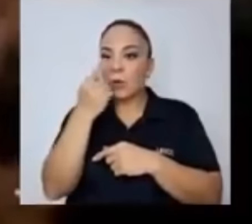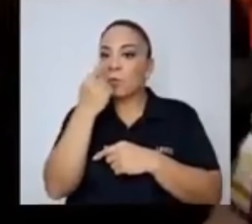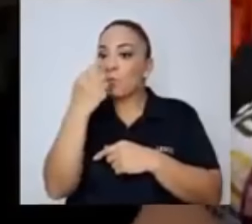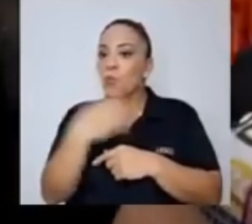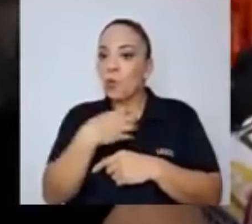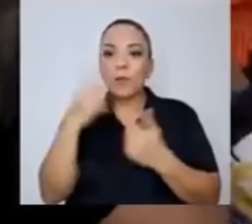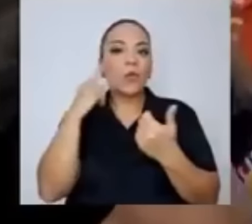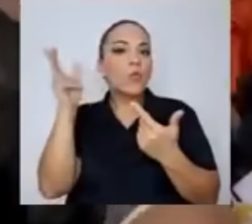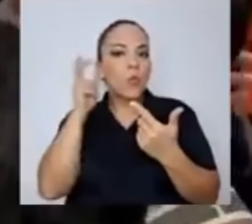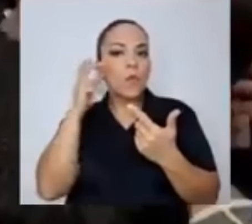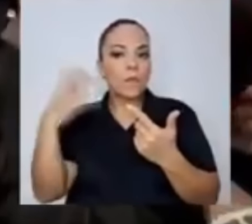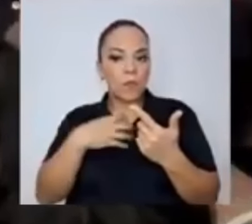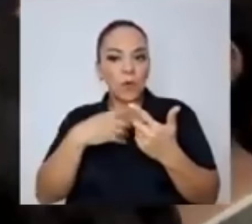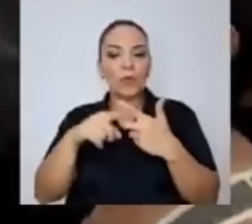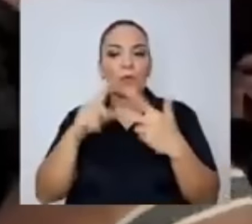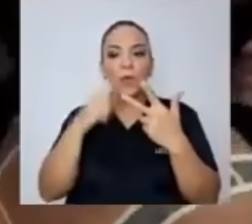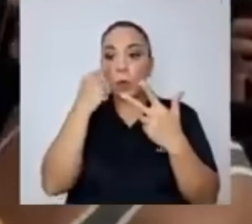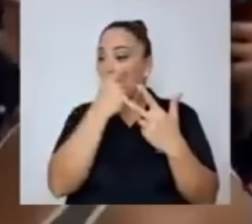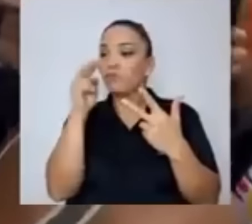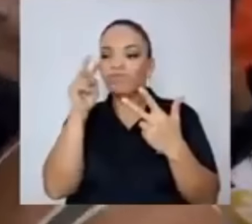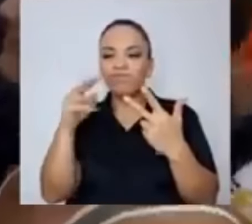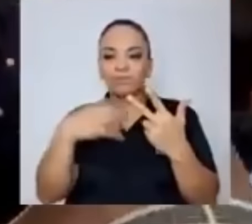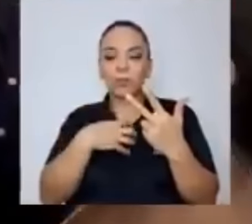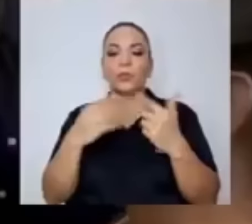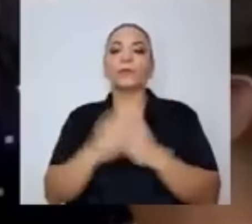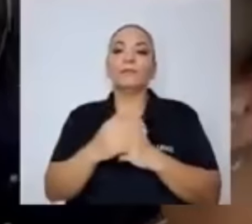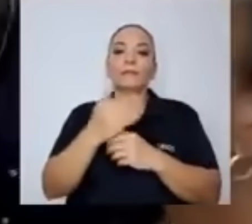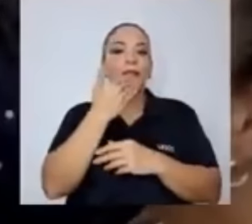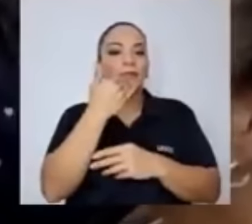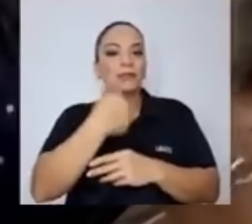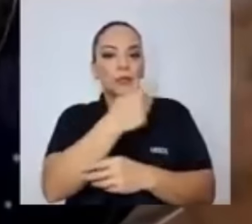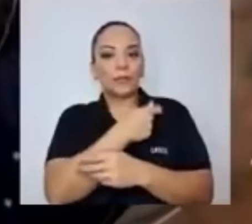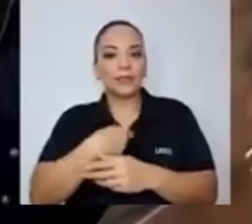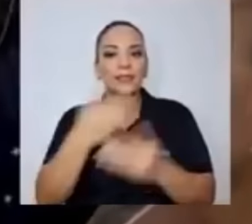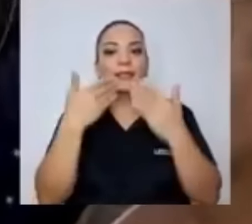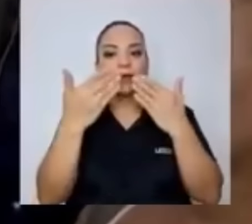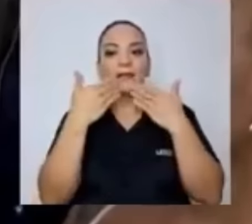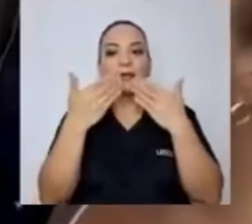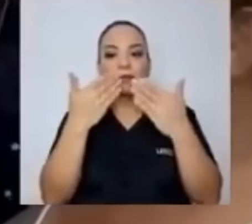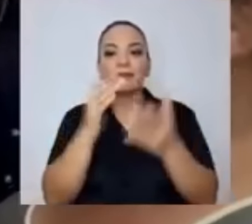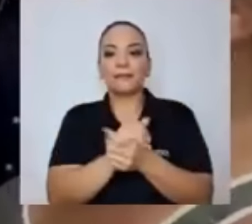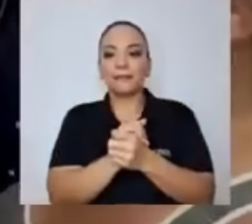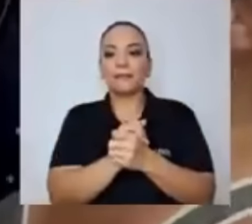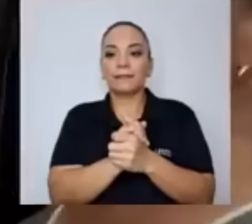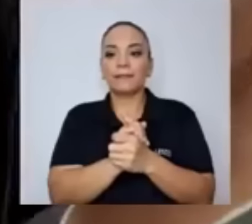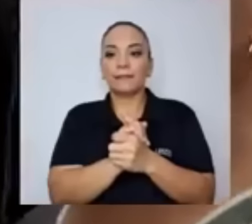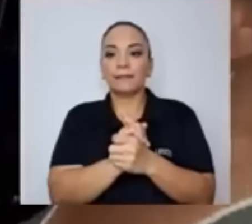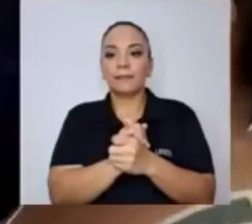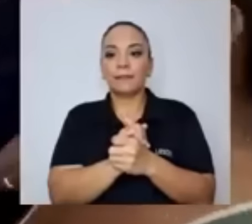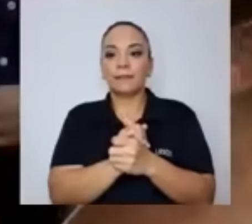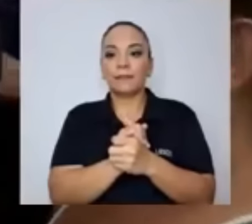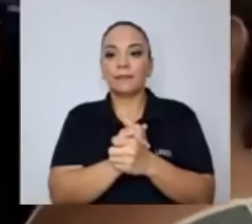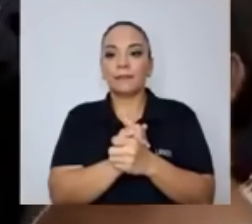uno, oírlo con los oídos y los ojos. Gracias, señor presidente. Gracias, gracias. Le agradecemos mucho a la